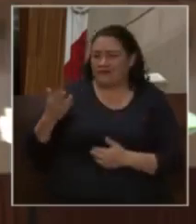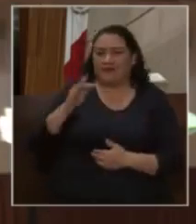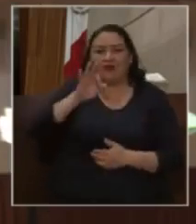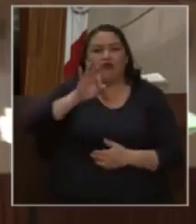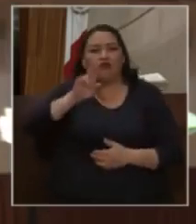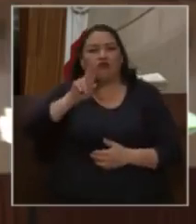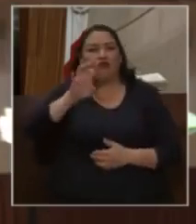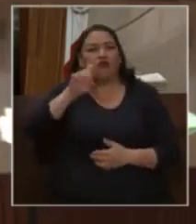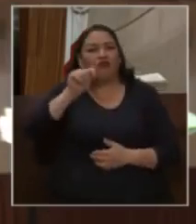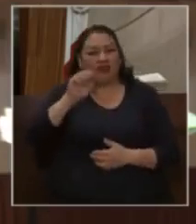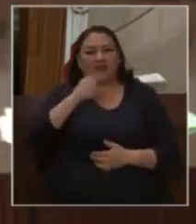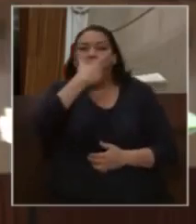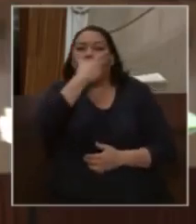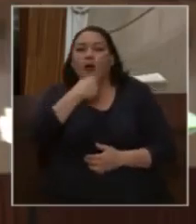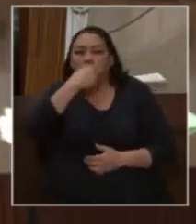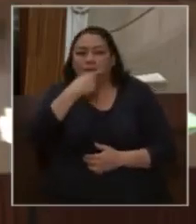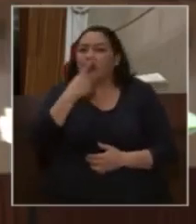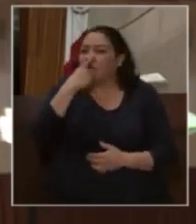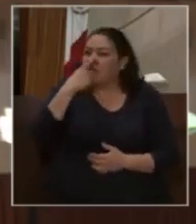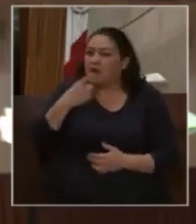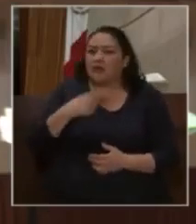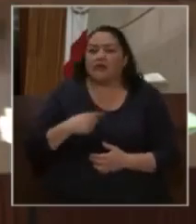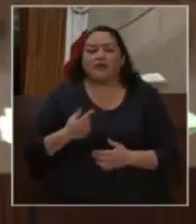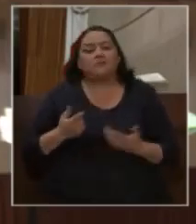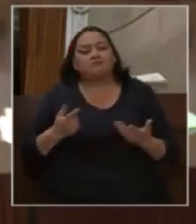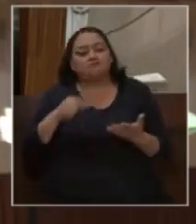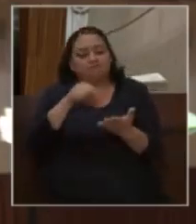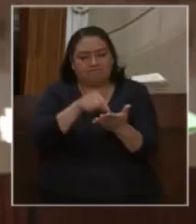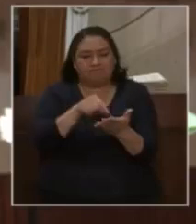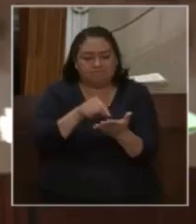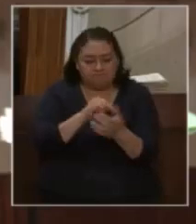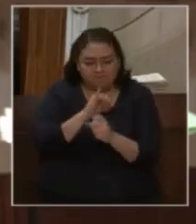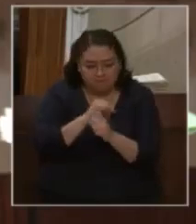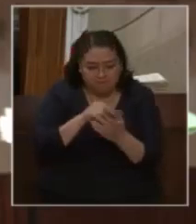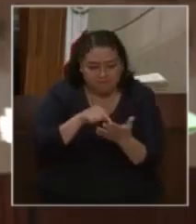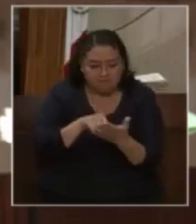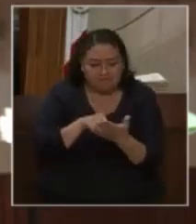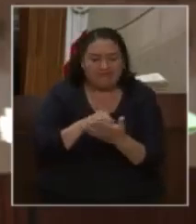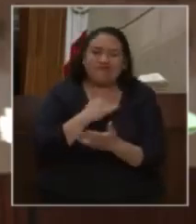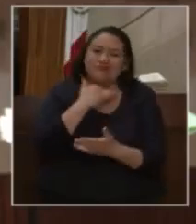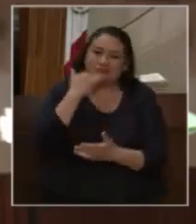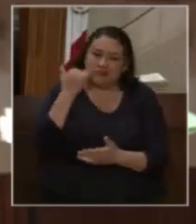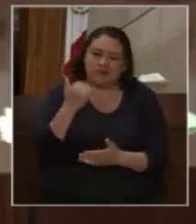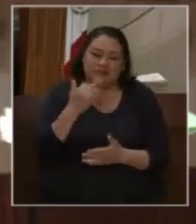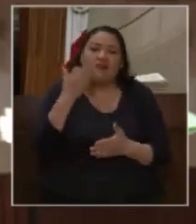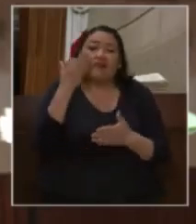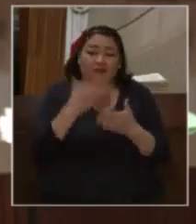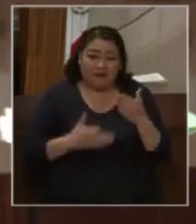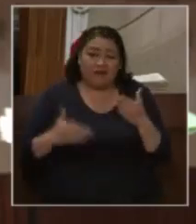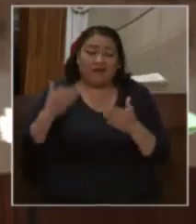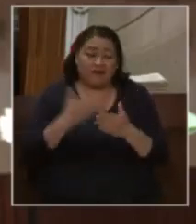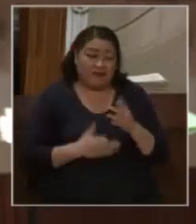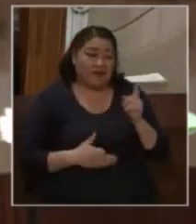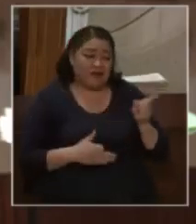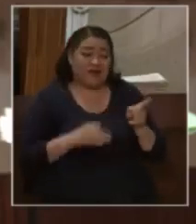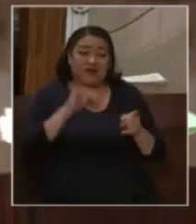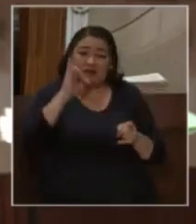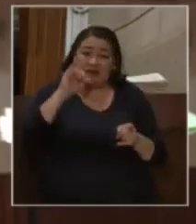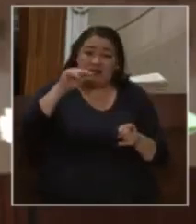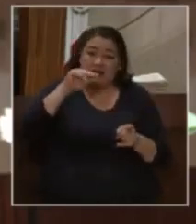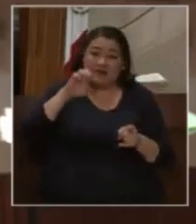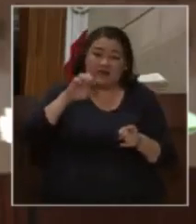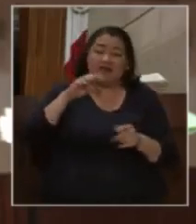pues primera que nada creo que hay un déficit en la actuación de la autoridad administrativa en torno a